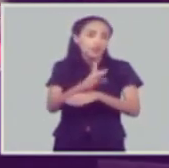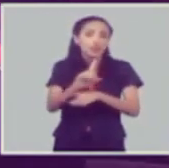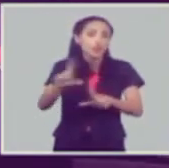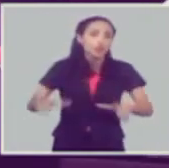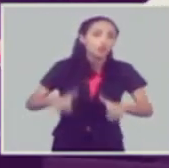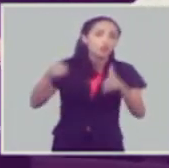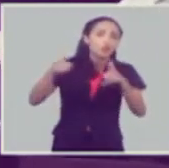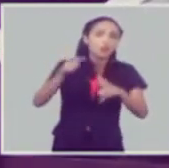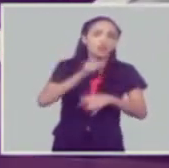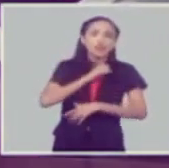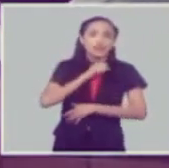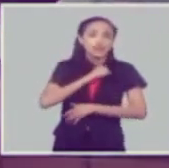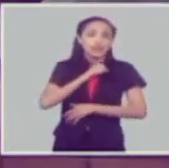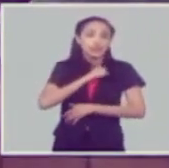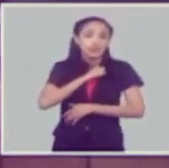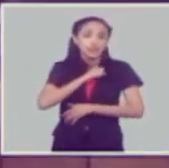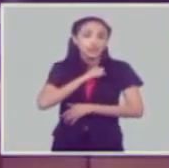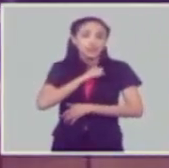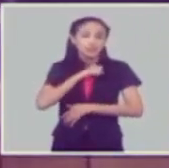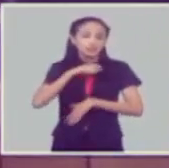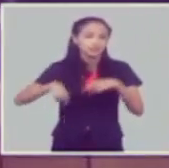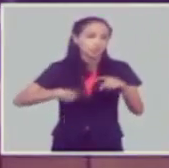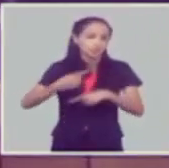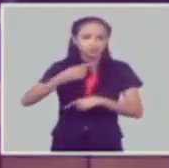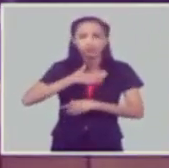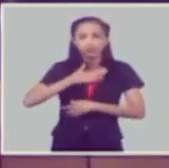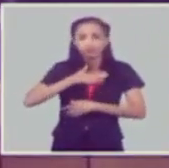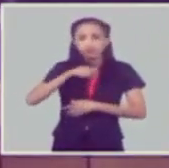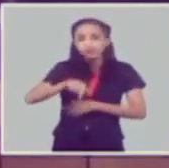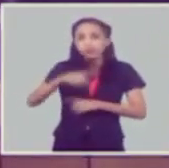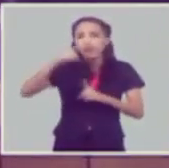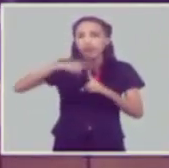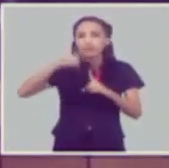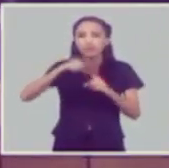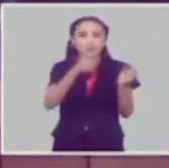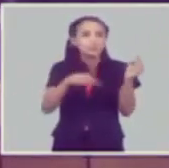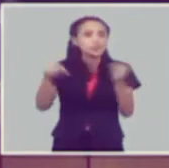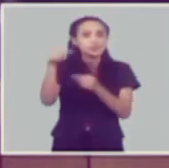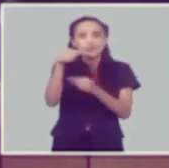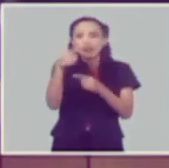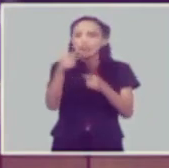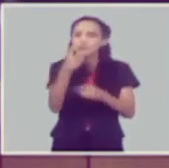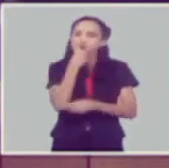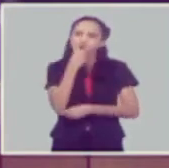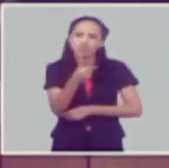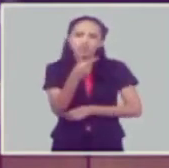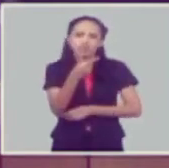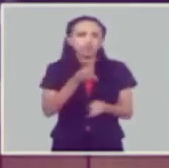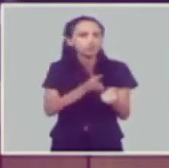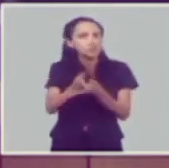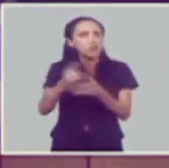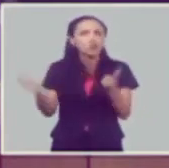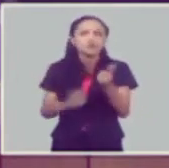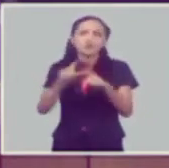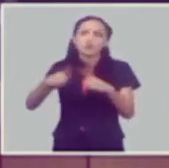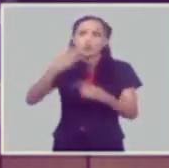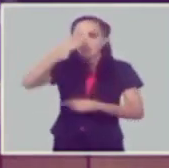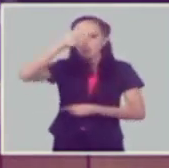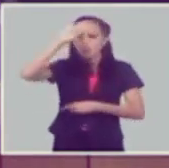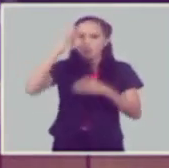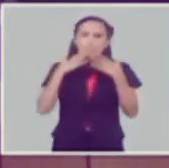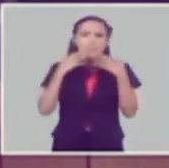Bajo ese fuego que pretende distraernos de las tareas esenciales, nos toca seguir peleando por un país mejor